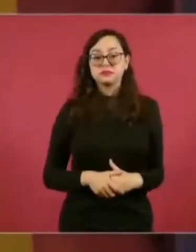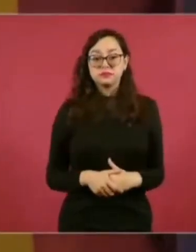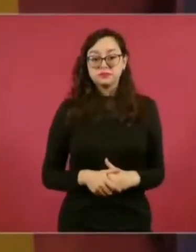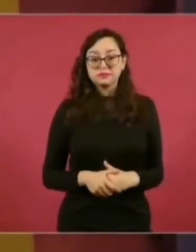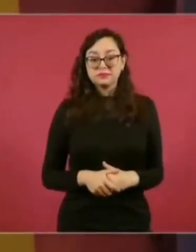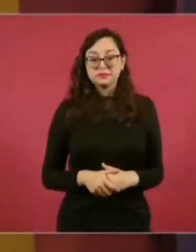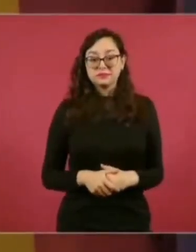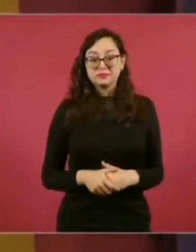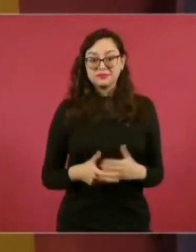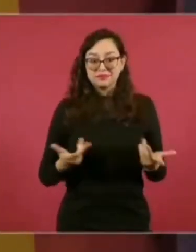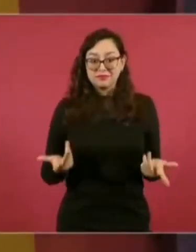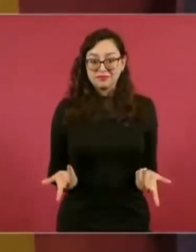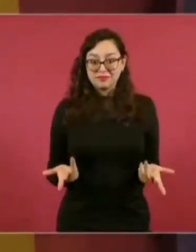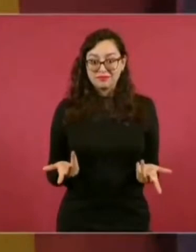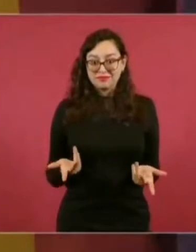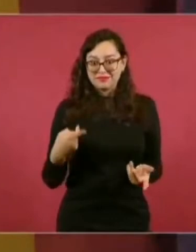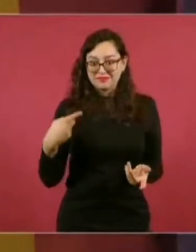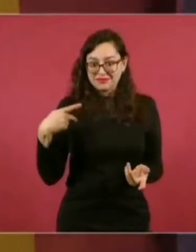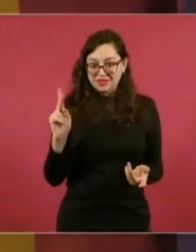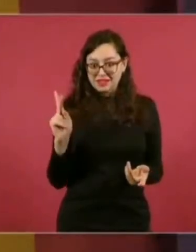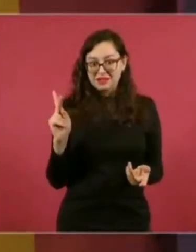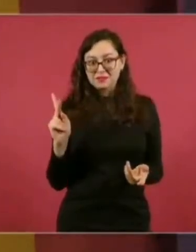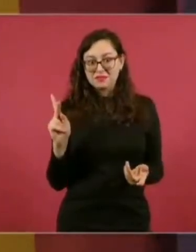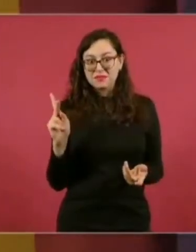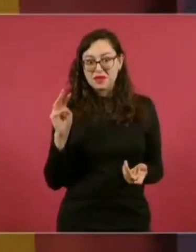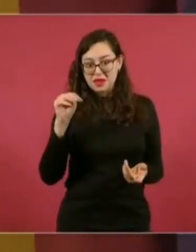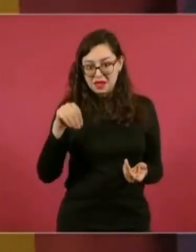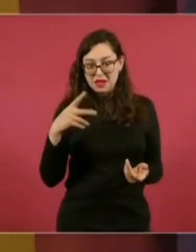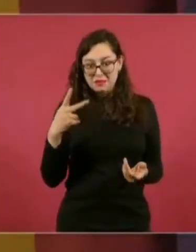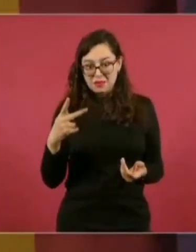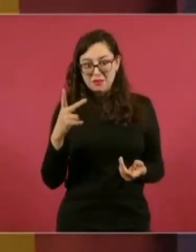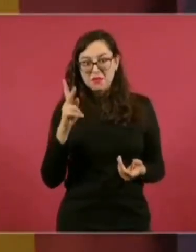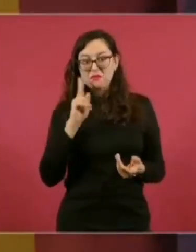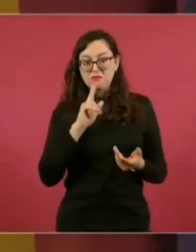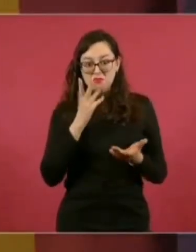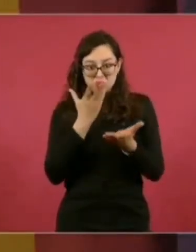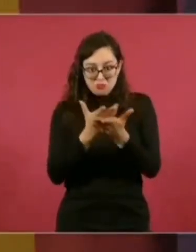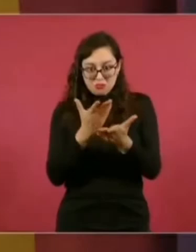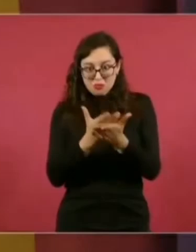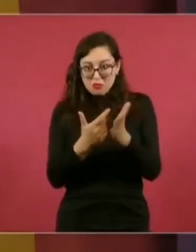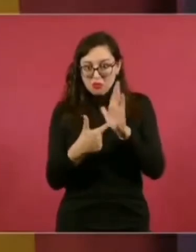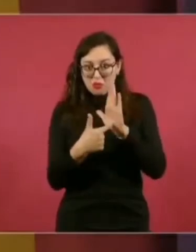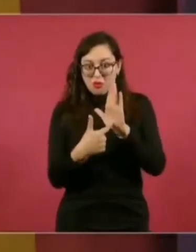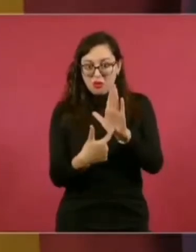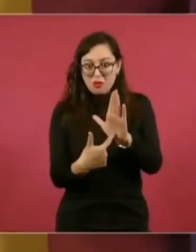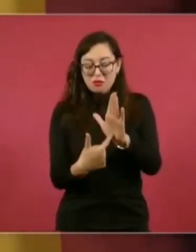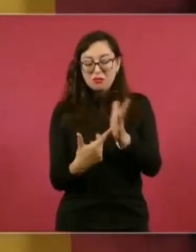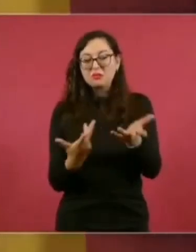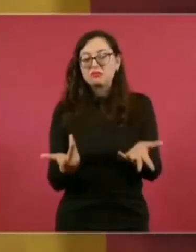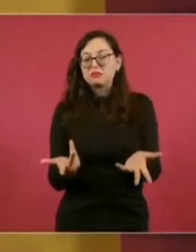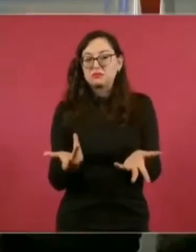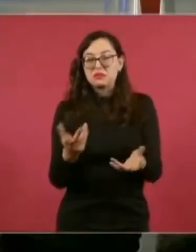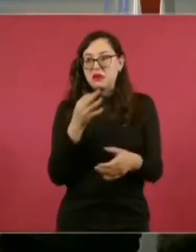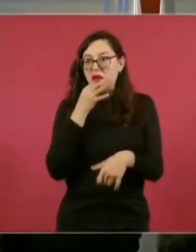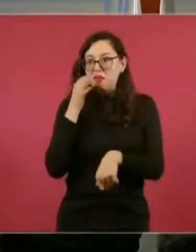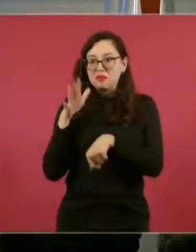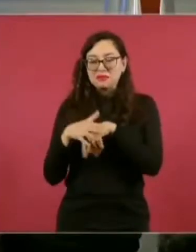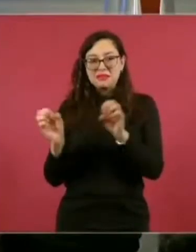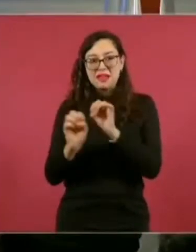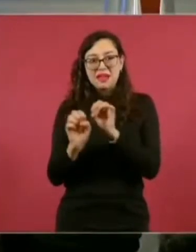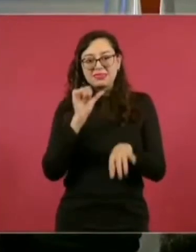aunque el Ministerio Público no había sido informado del caso. Eso sería, presidente.